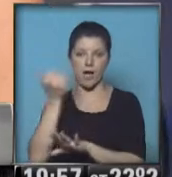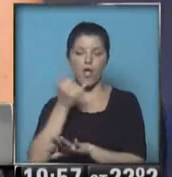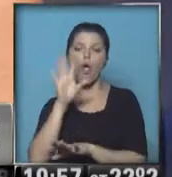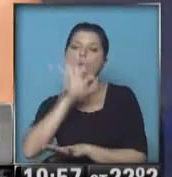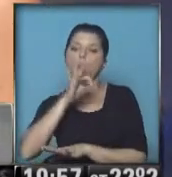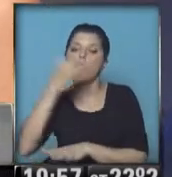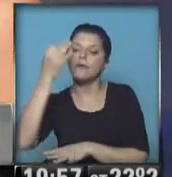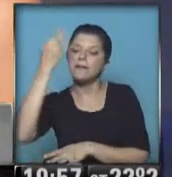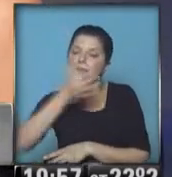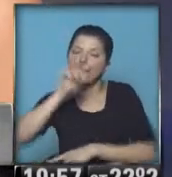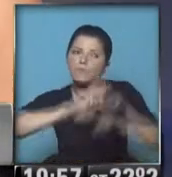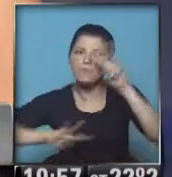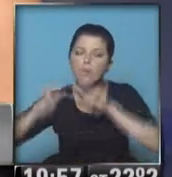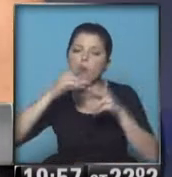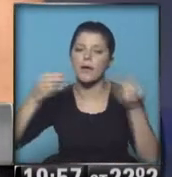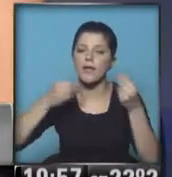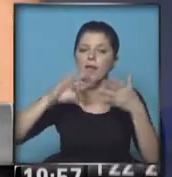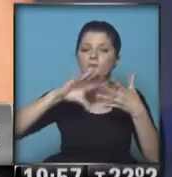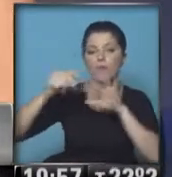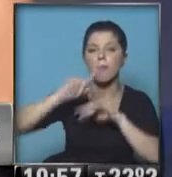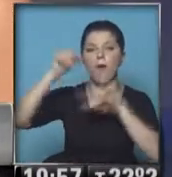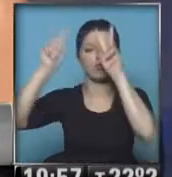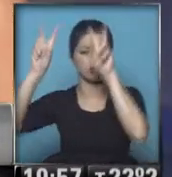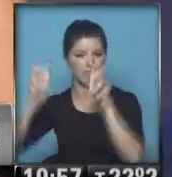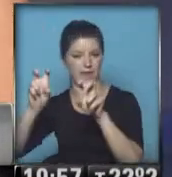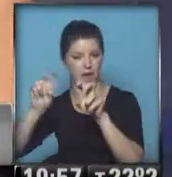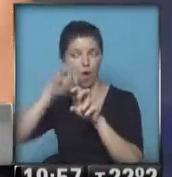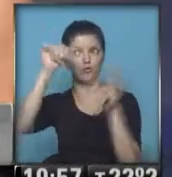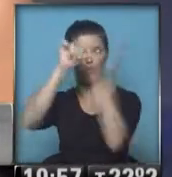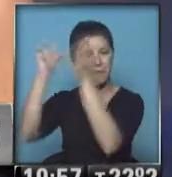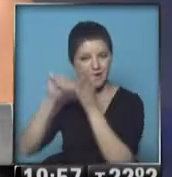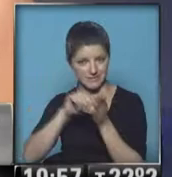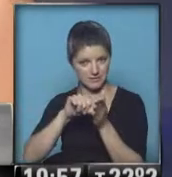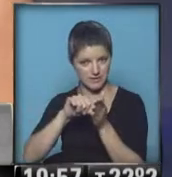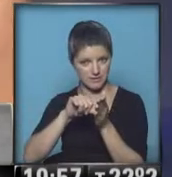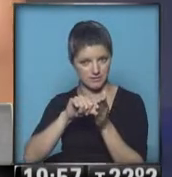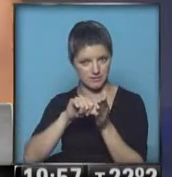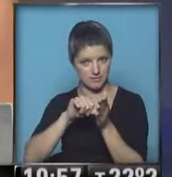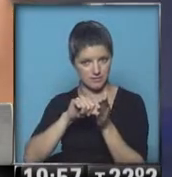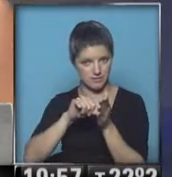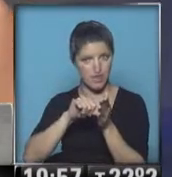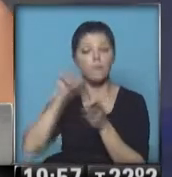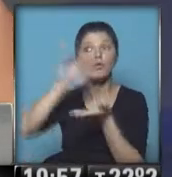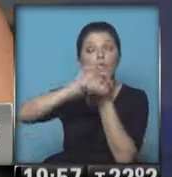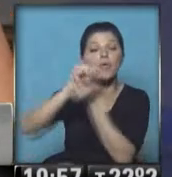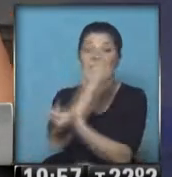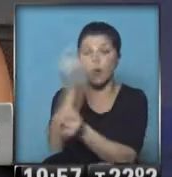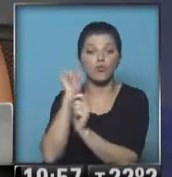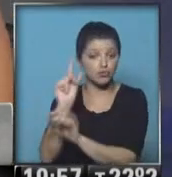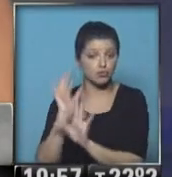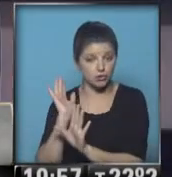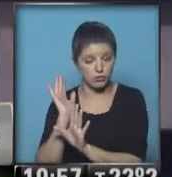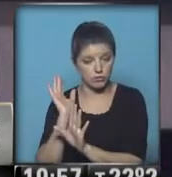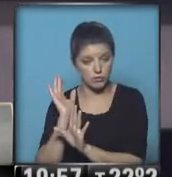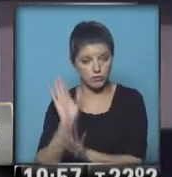busca es un marco para los otros temas, no para los otros países, para las reestructuraciones de deuda de los otros países.